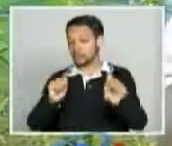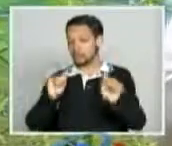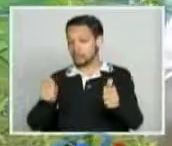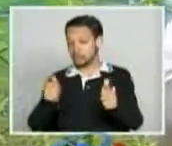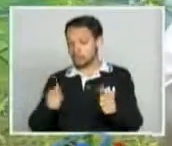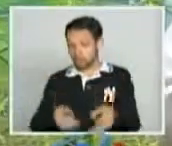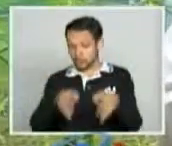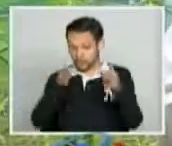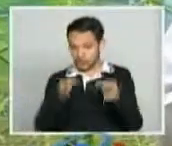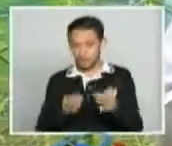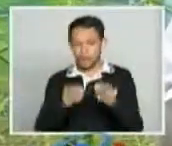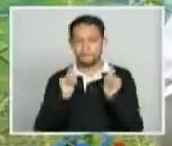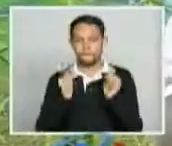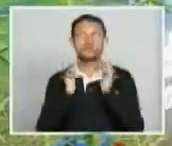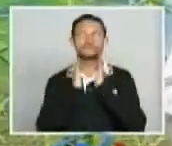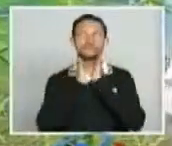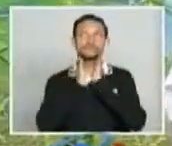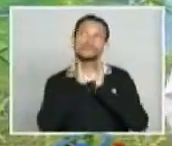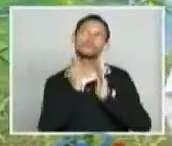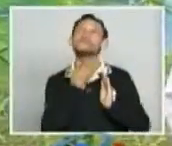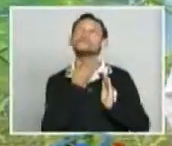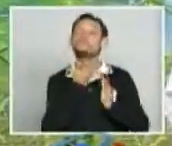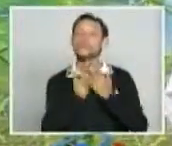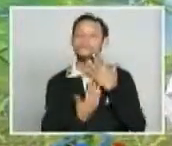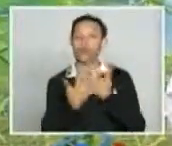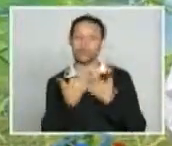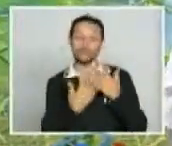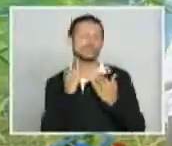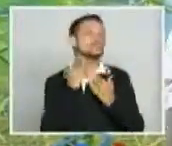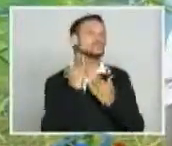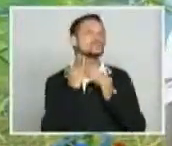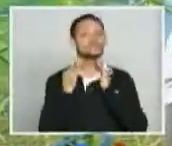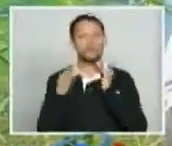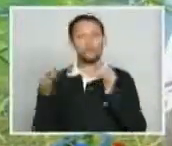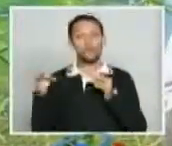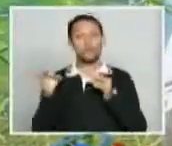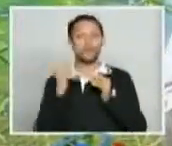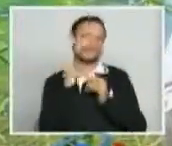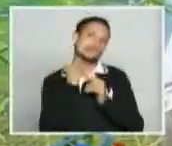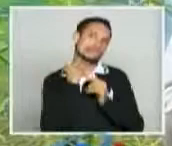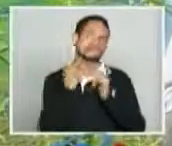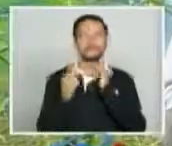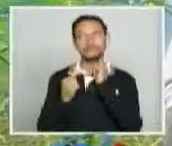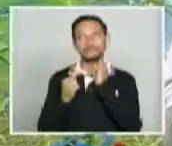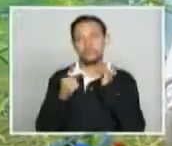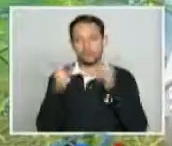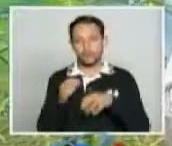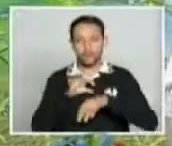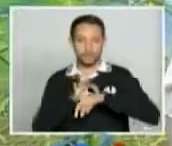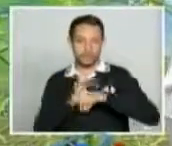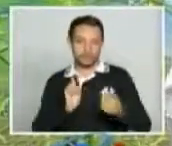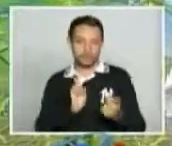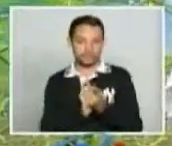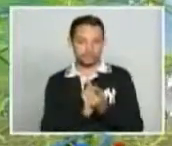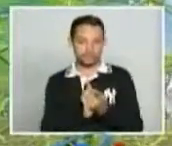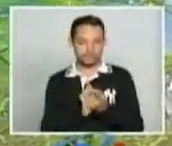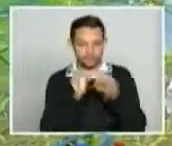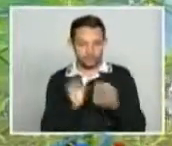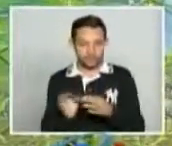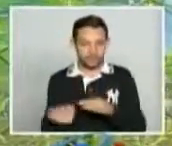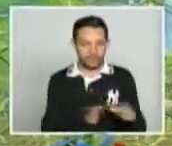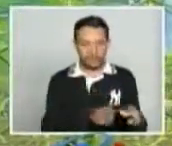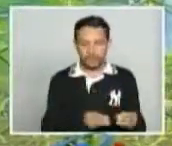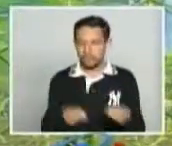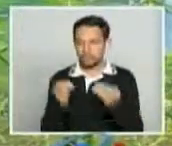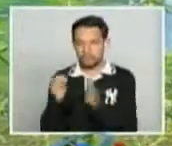ustedes se examinen el cuello, se hagan el examen de tiroides y los vea un médico. En este caso, de